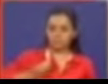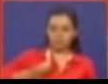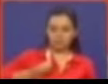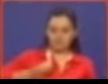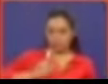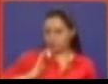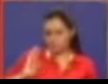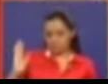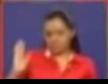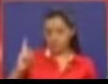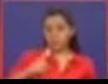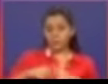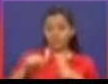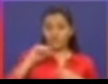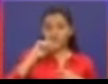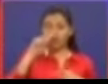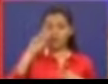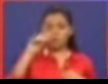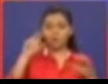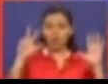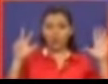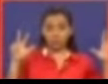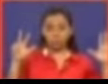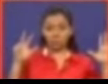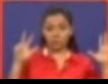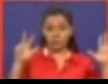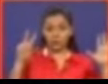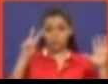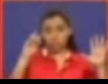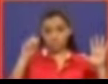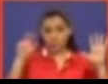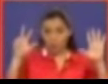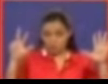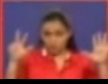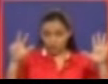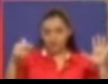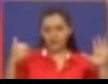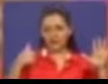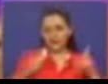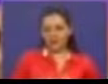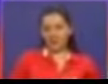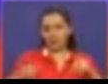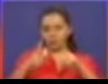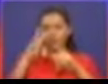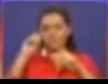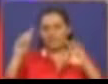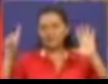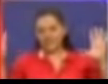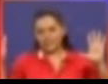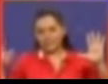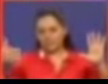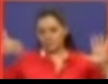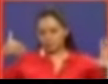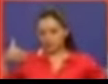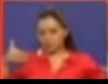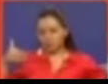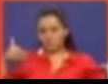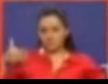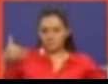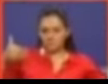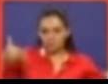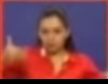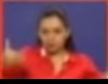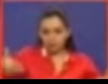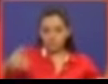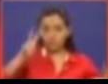Es decir, el ranking del 2008 es con datos del 2006. ¿Sí estamos claros? y seguimos bajando en el 2009, porque recién empezó el